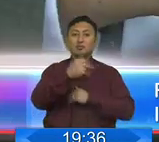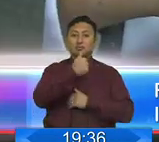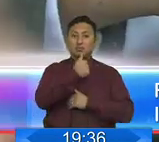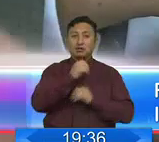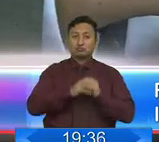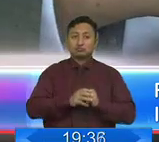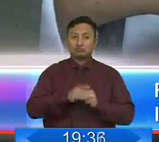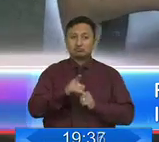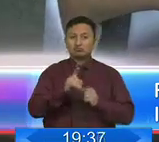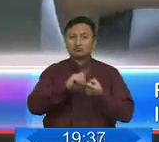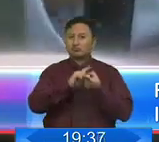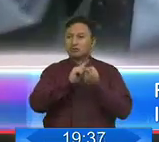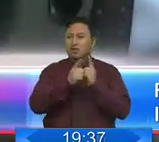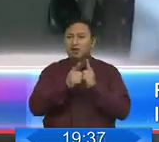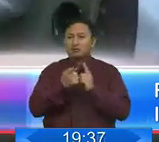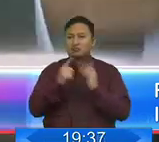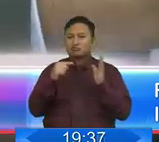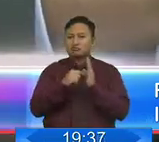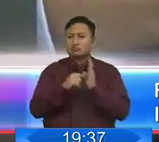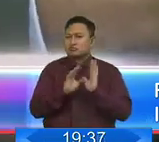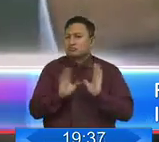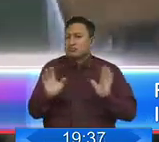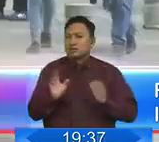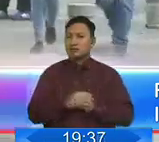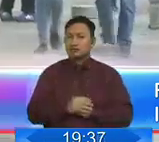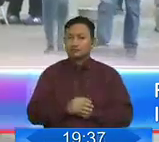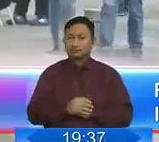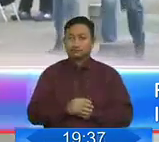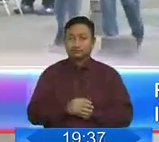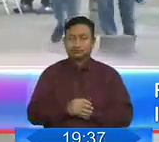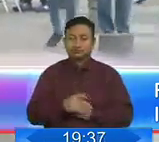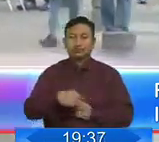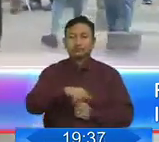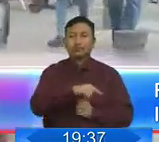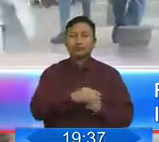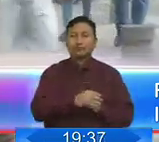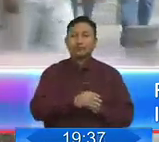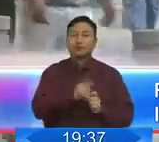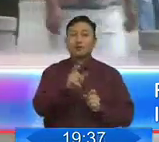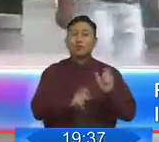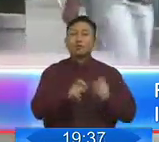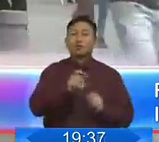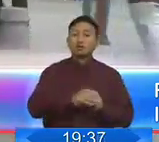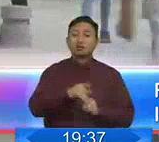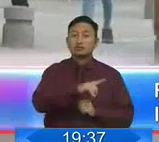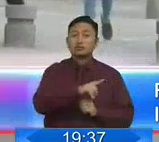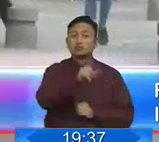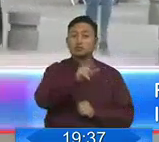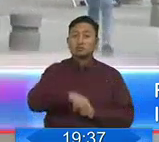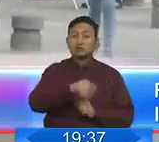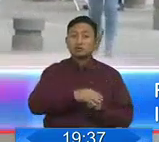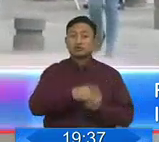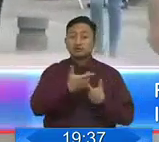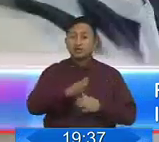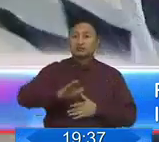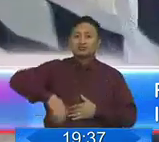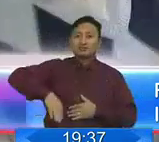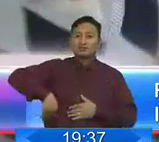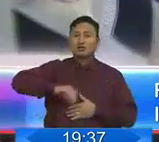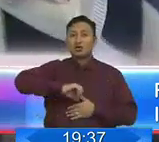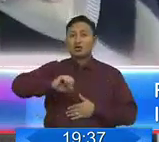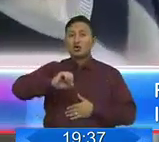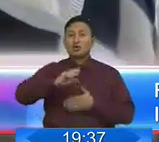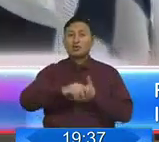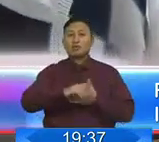en la forma de cobro de los intereses en tarjeta de crédito y solo aplicaría para aquellos casos de clientes que entran en mora o cancelan solo una parte